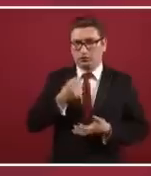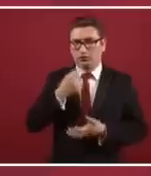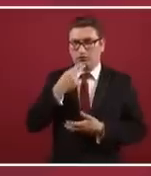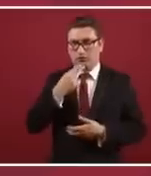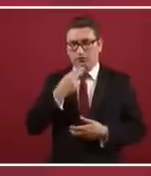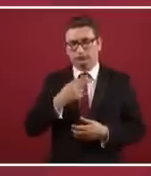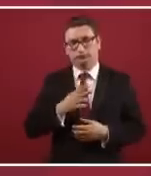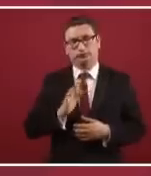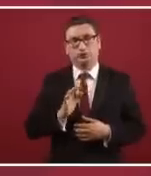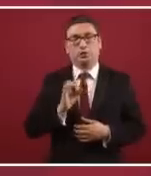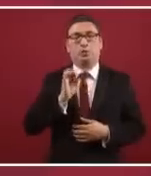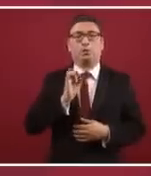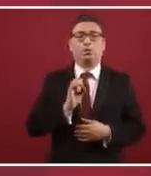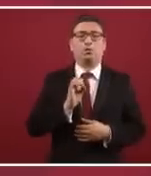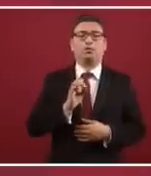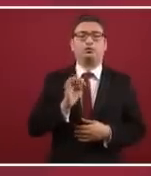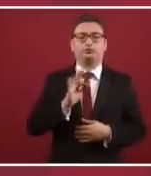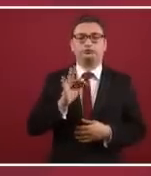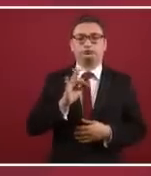o